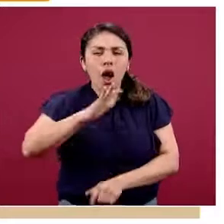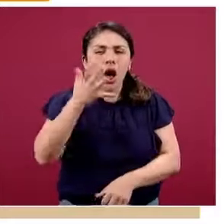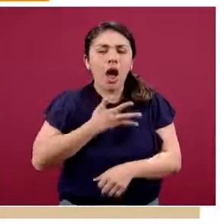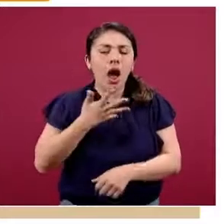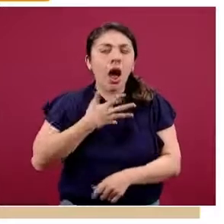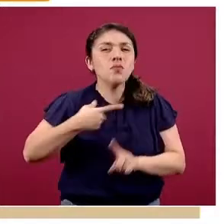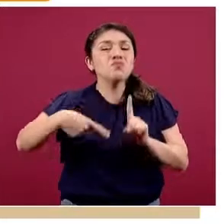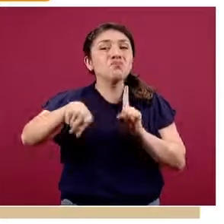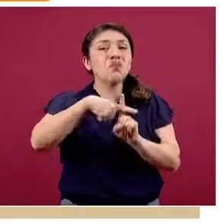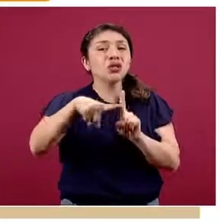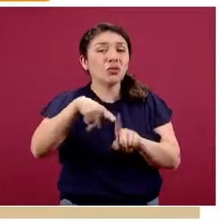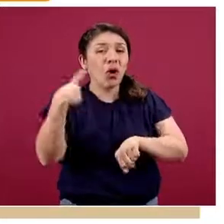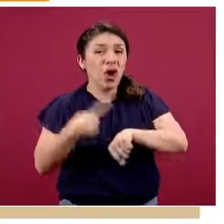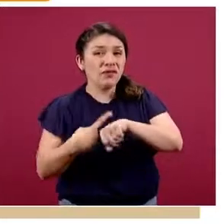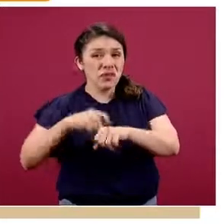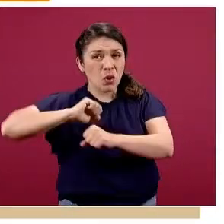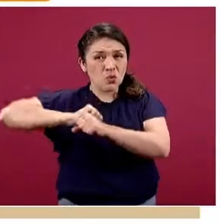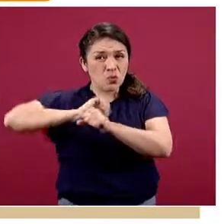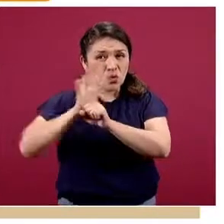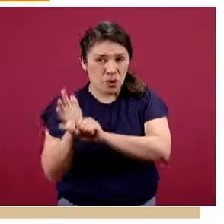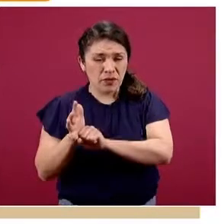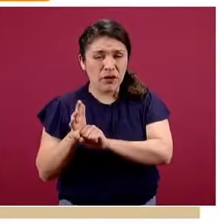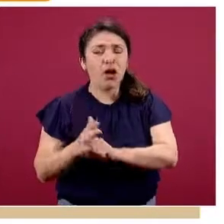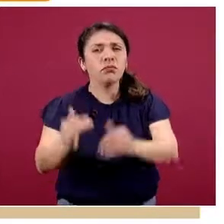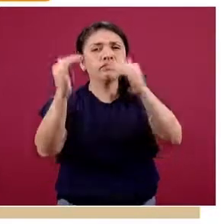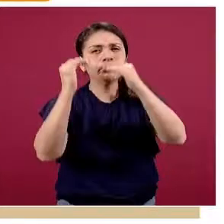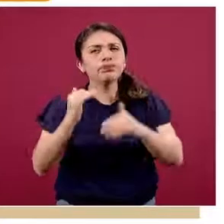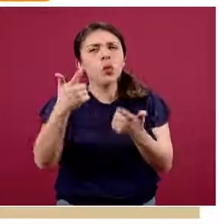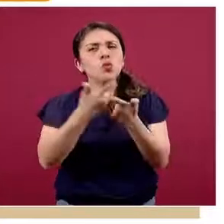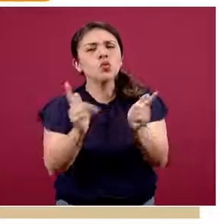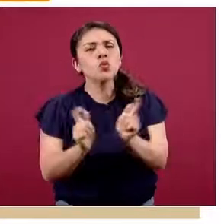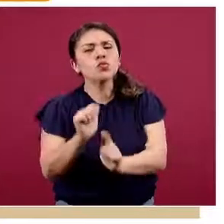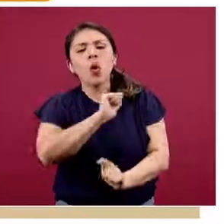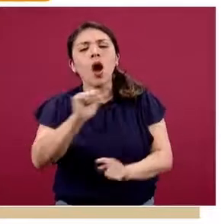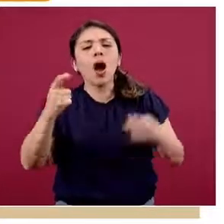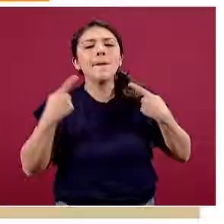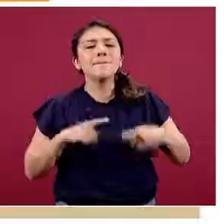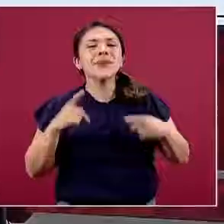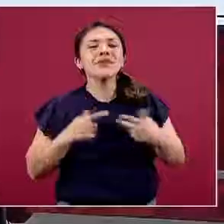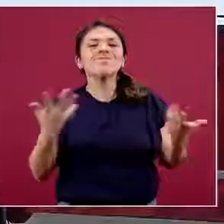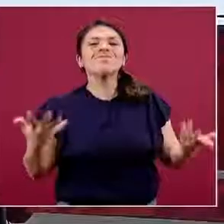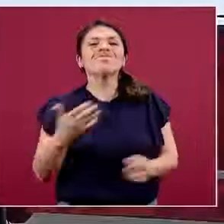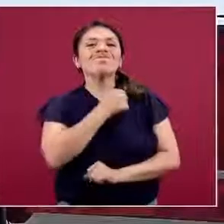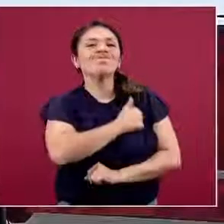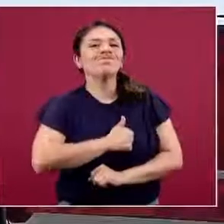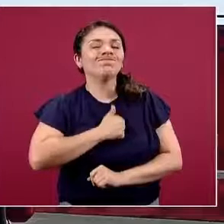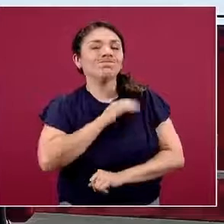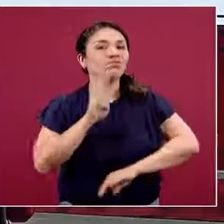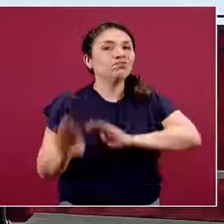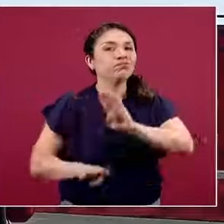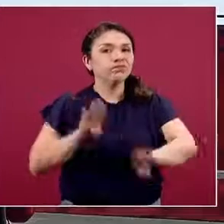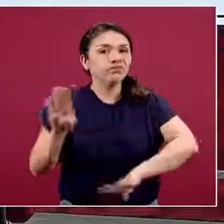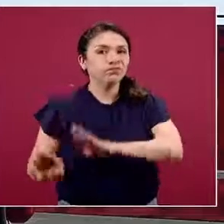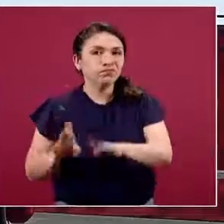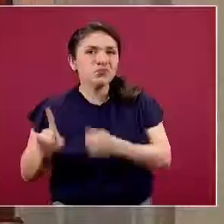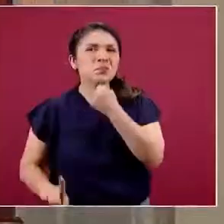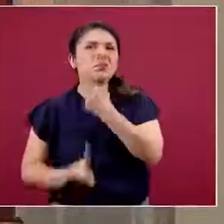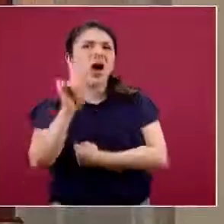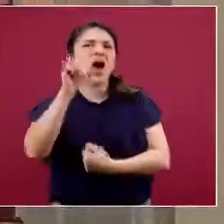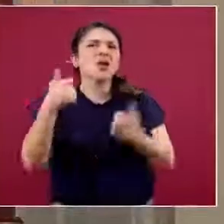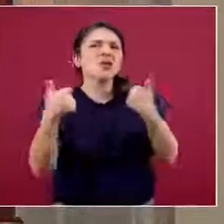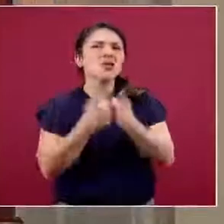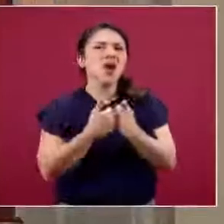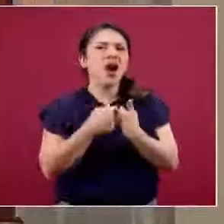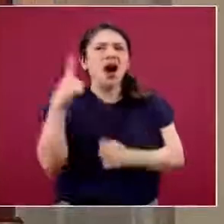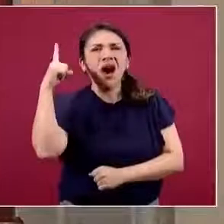han confirmado a COVID-19, tenemos el grupo de las personas que lamentablemente pues han fallecido a consecuencia de